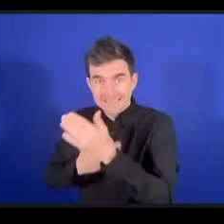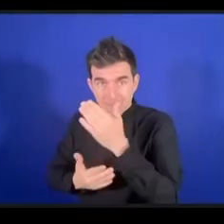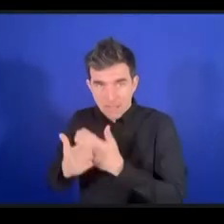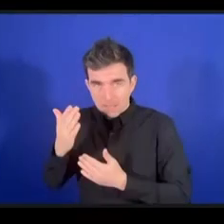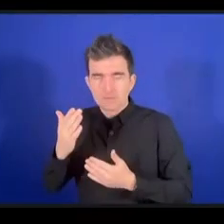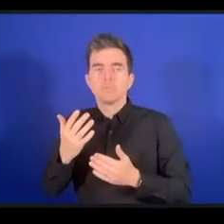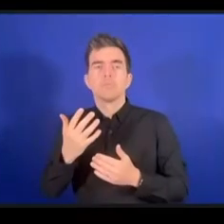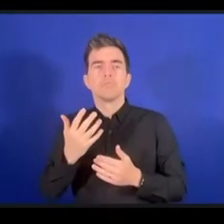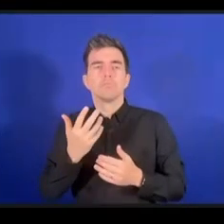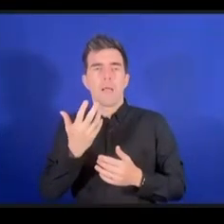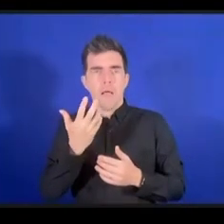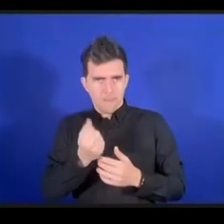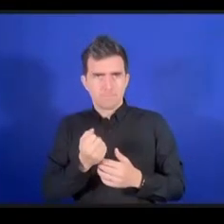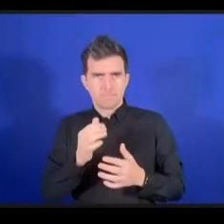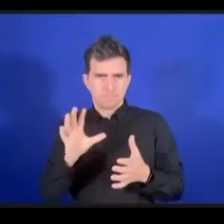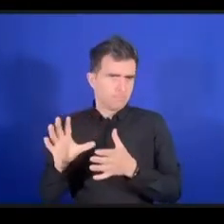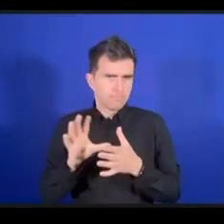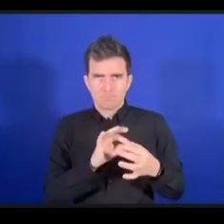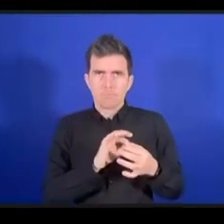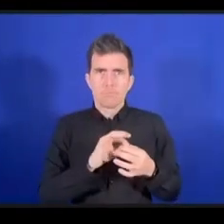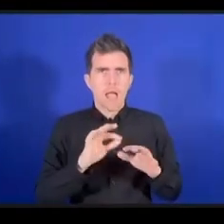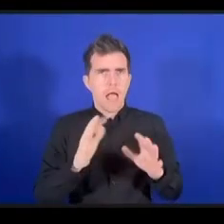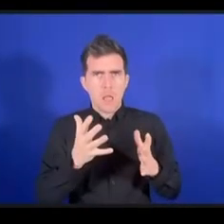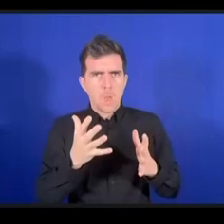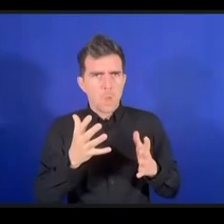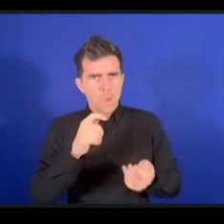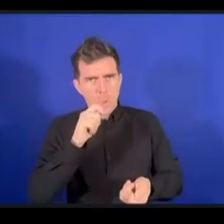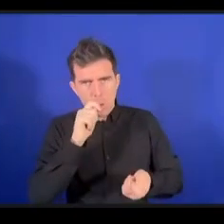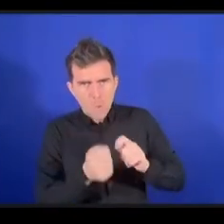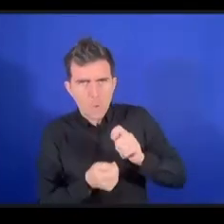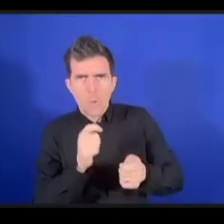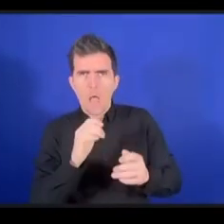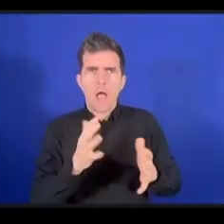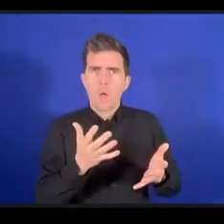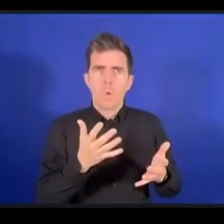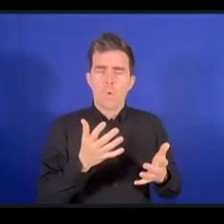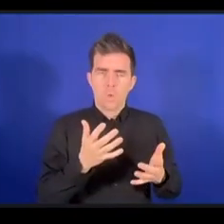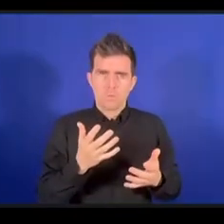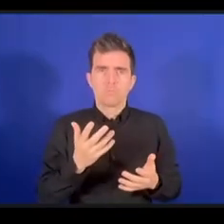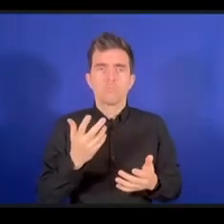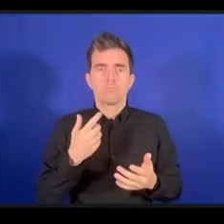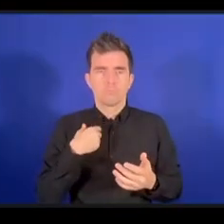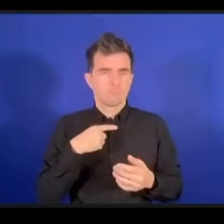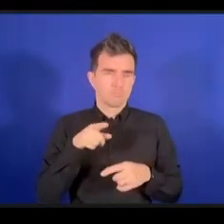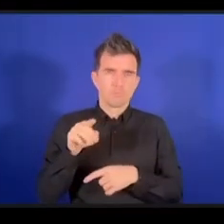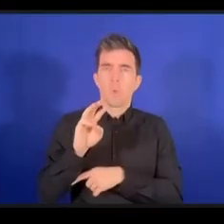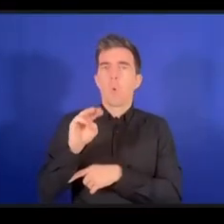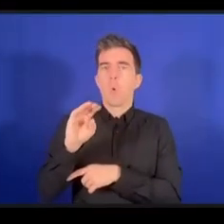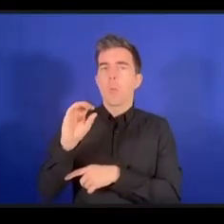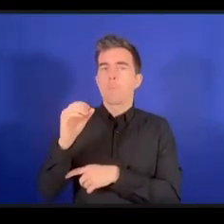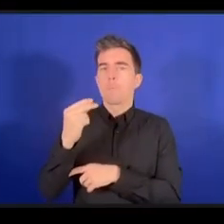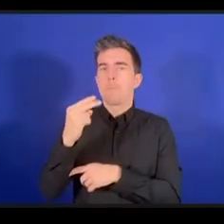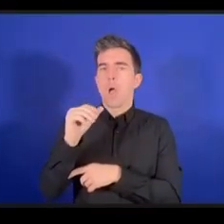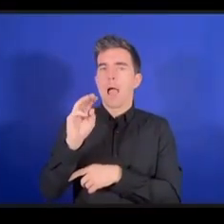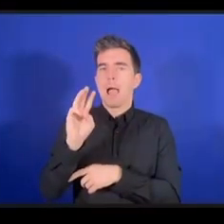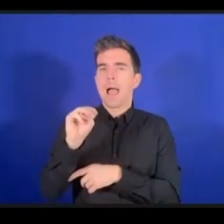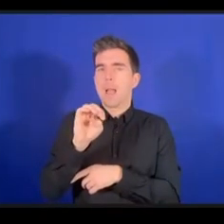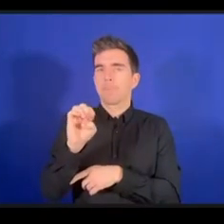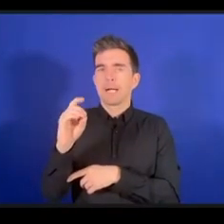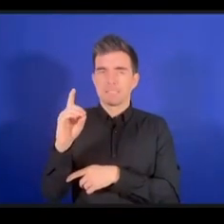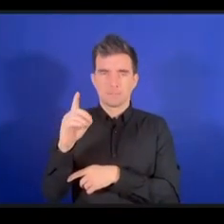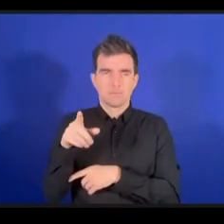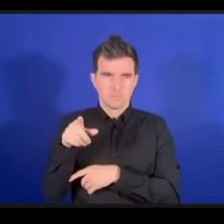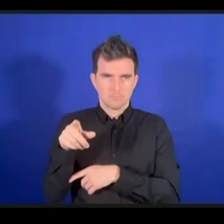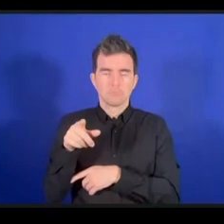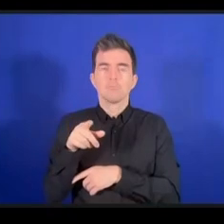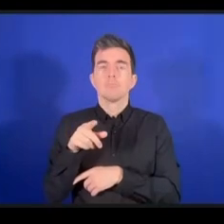personas con discapacidades ha tenido un impacto muy importante y Mohamed nos ha explicado que tienen y continúan teniendo un impacto muy